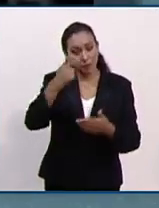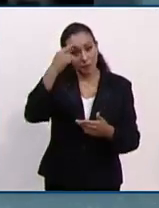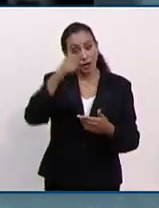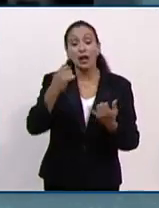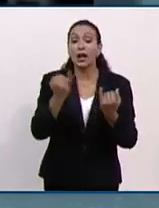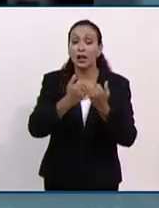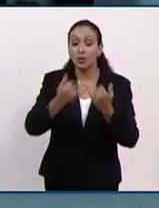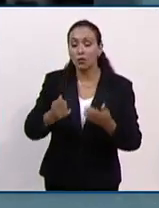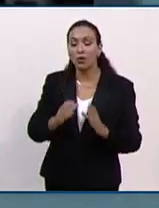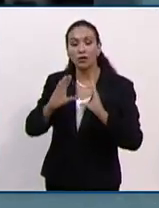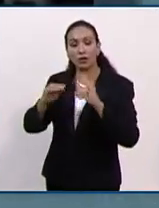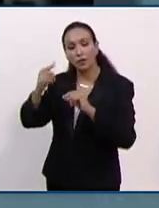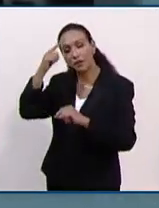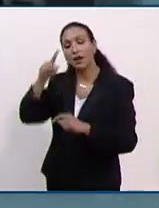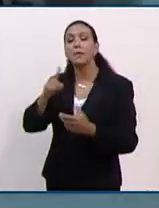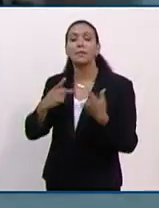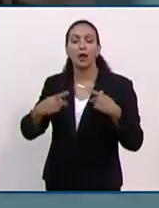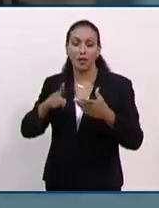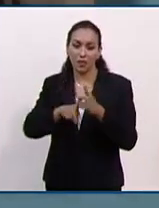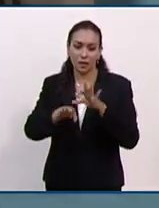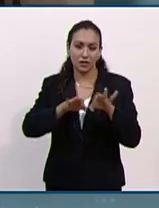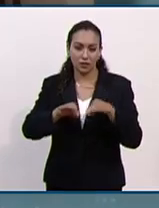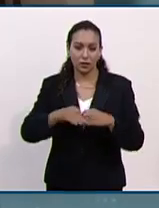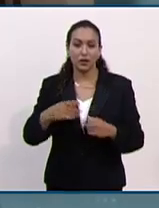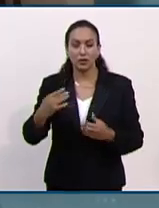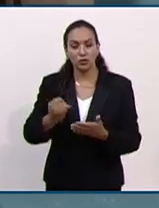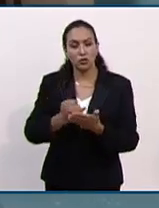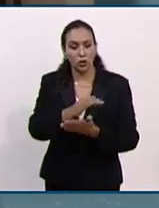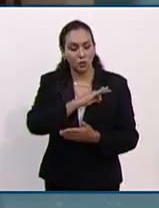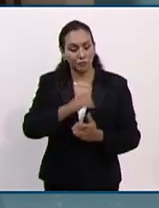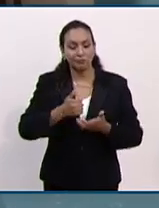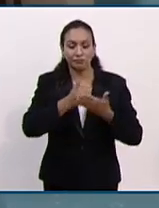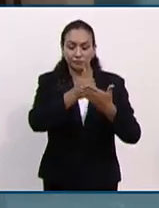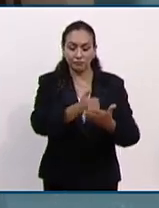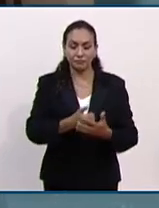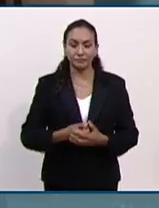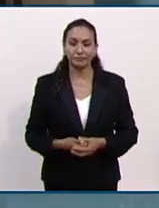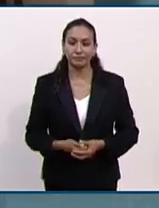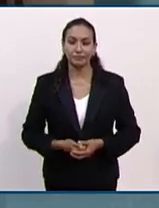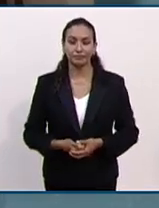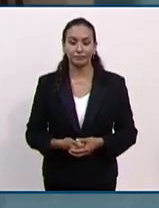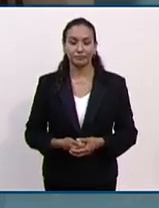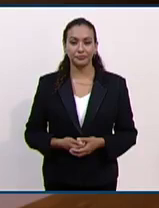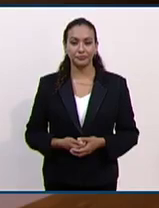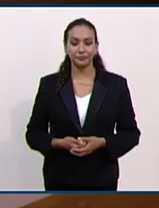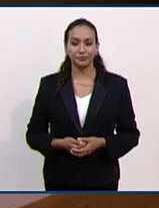para la toma de decisiones. Para el canal del Poder Judicial de la Federación, Jesús Daza.